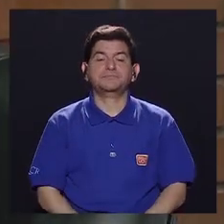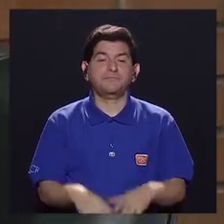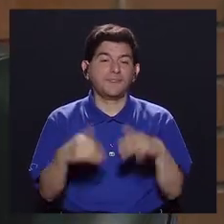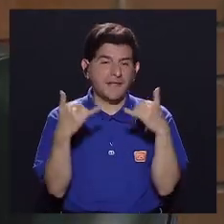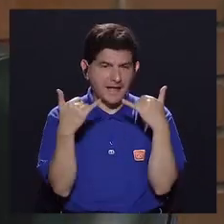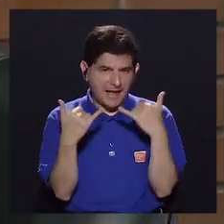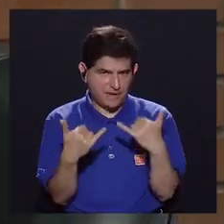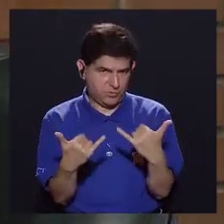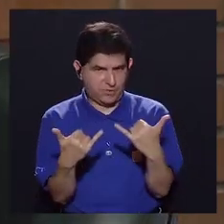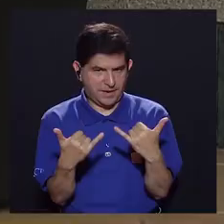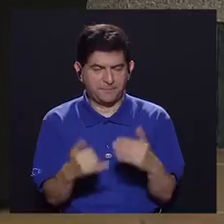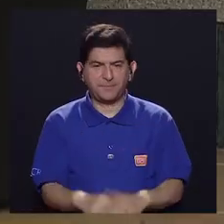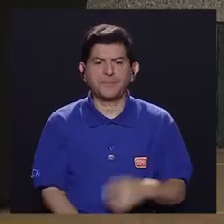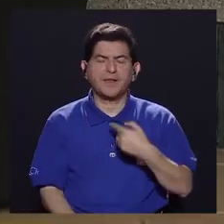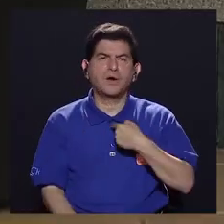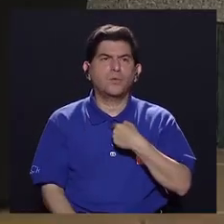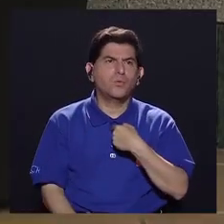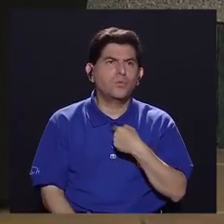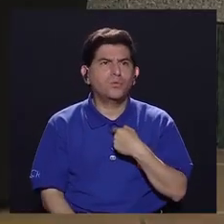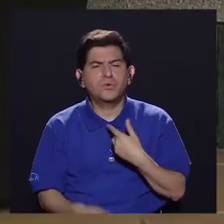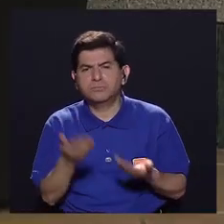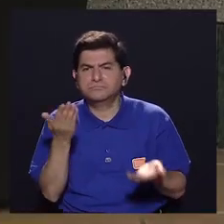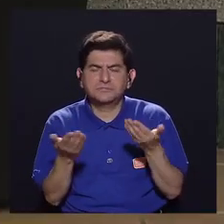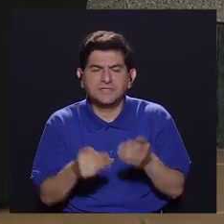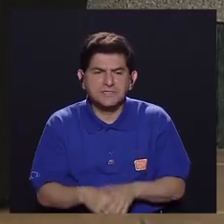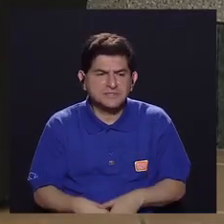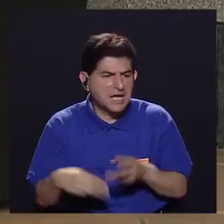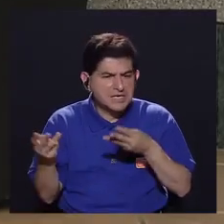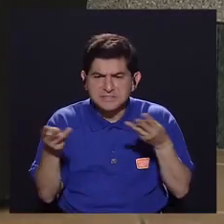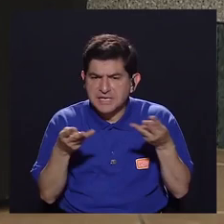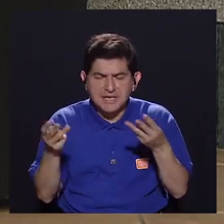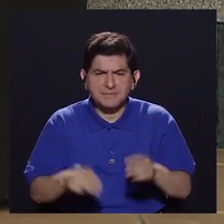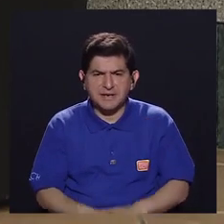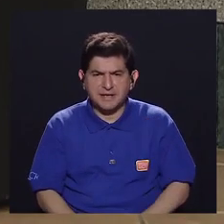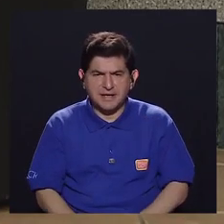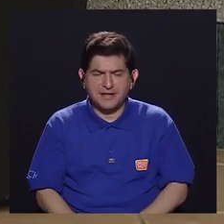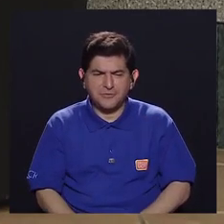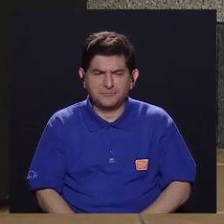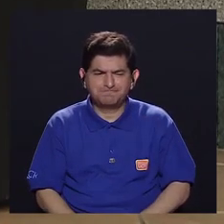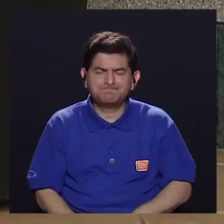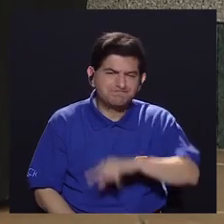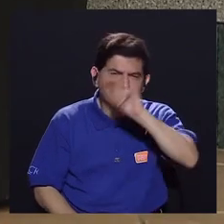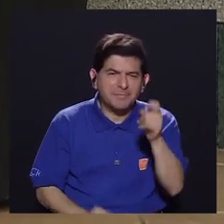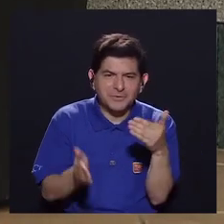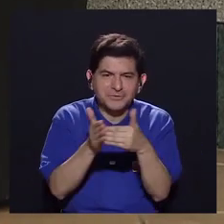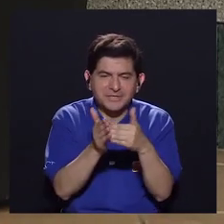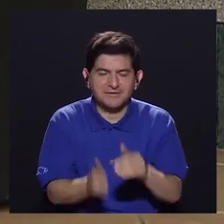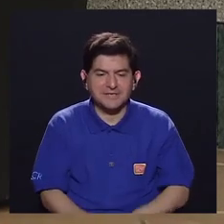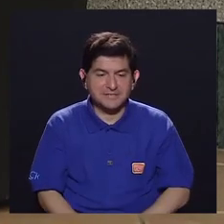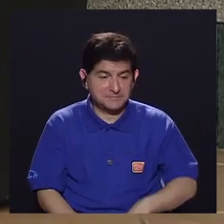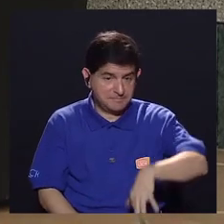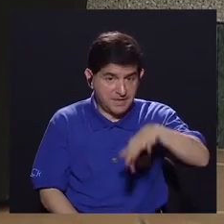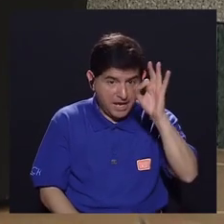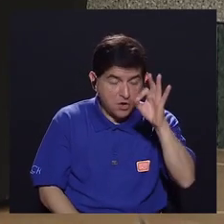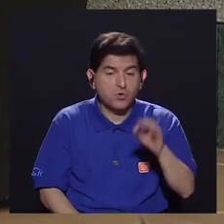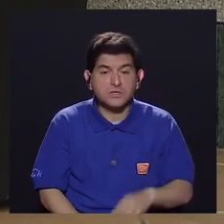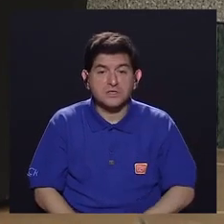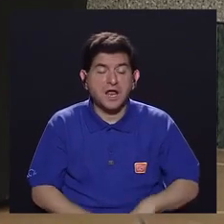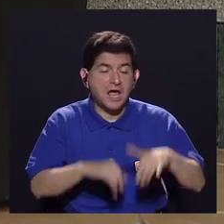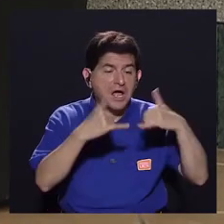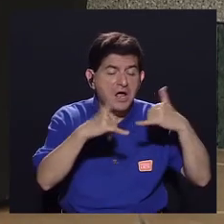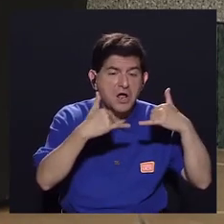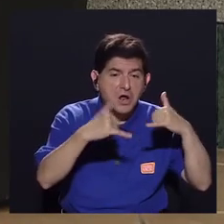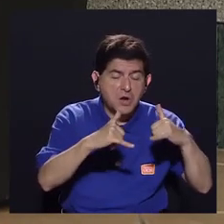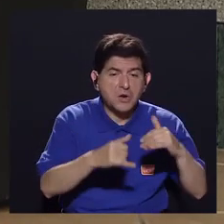dicho. Ahora bien, pues uno en el mercado, voy a introducir la pregunta de esta manera, uno en el mercado